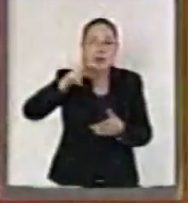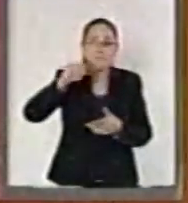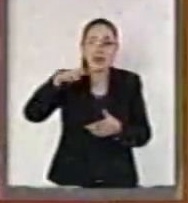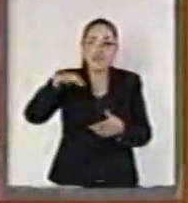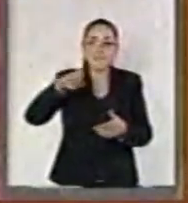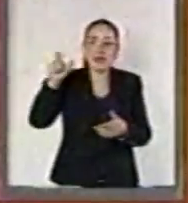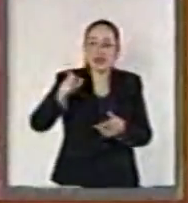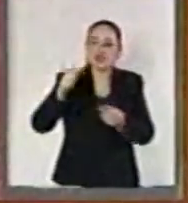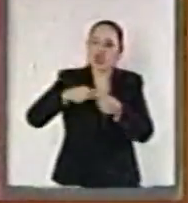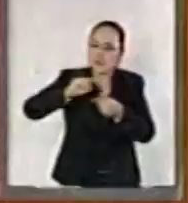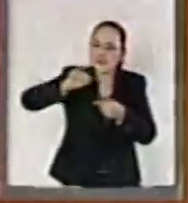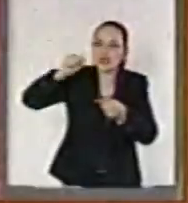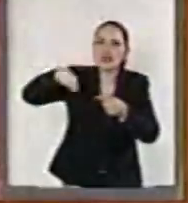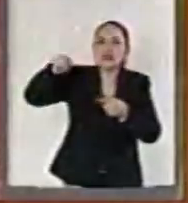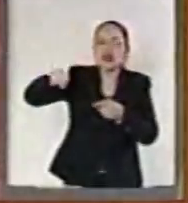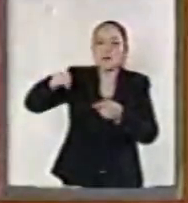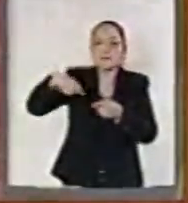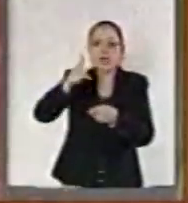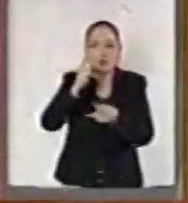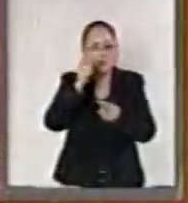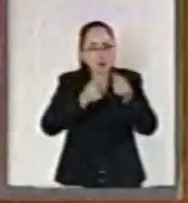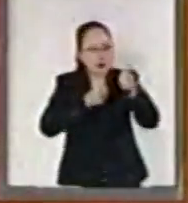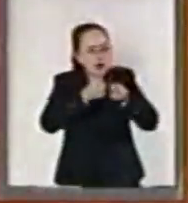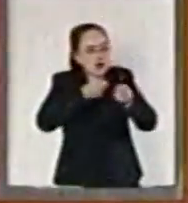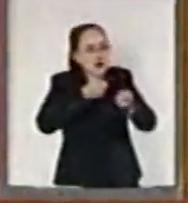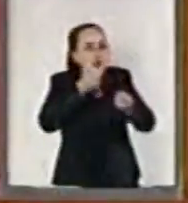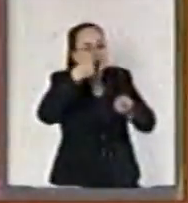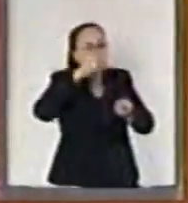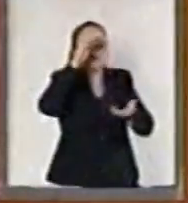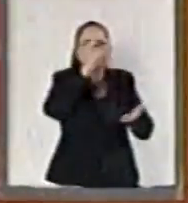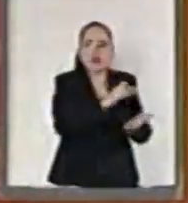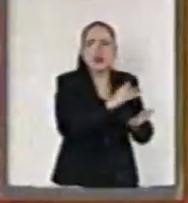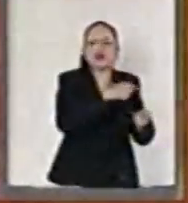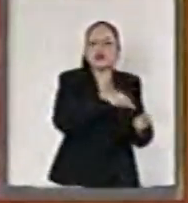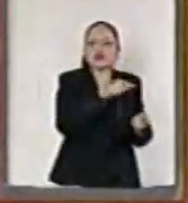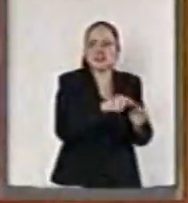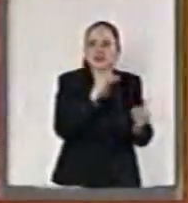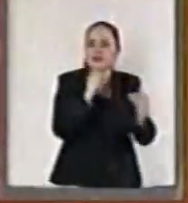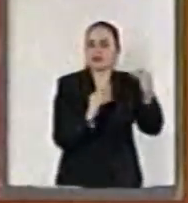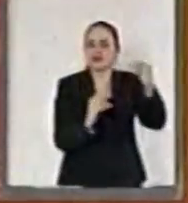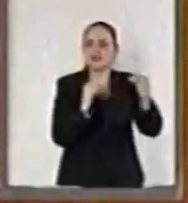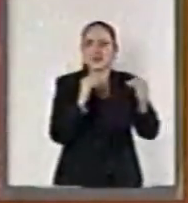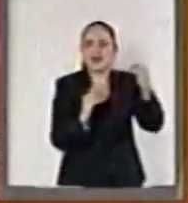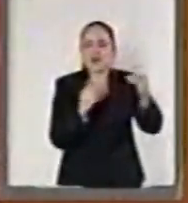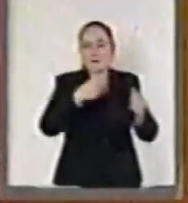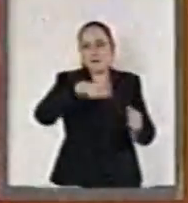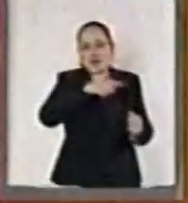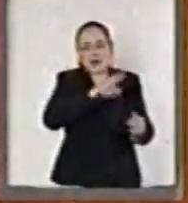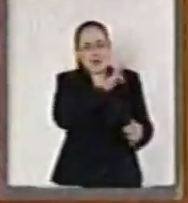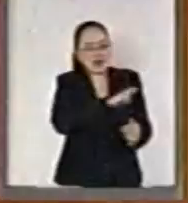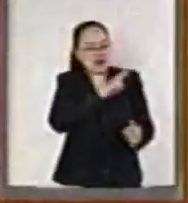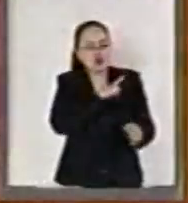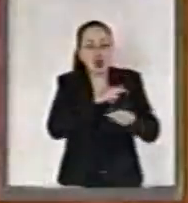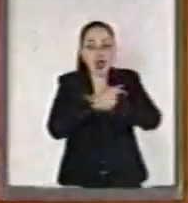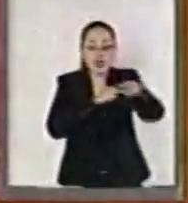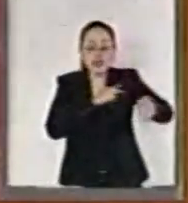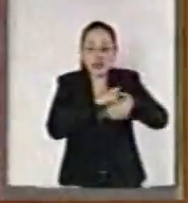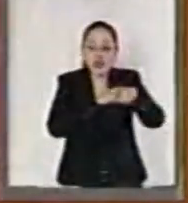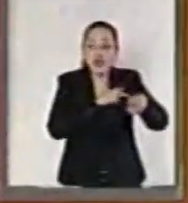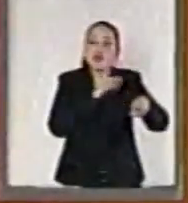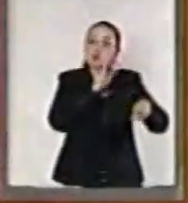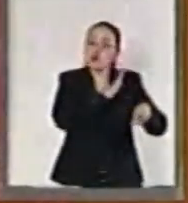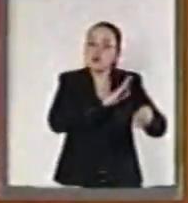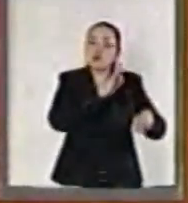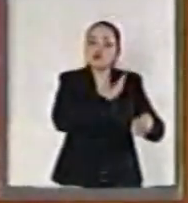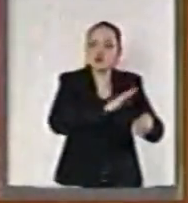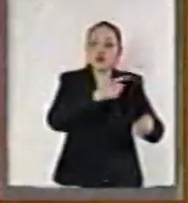clientes, pero los regulan o los bajan en una regulación asimétrica para que los clientes privados, los clientes sean